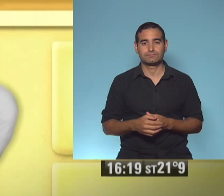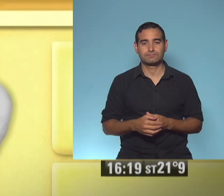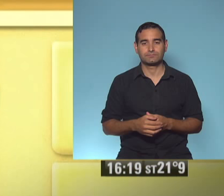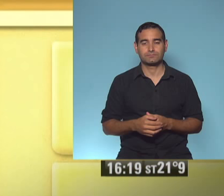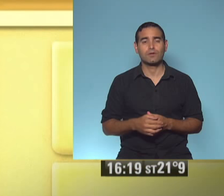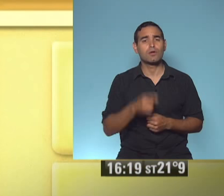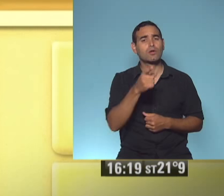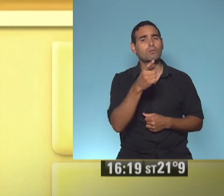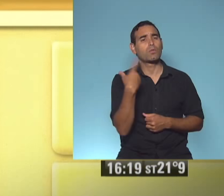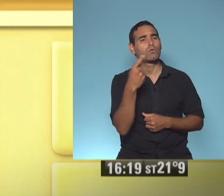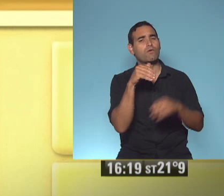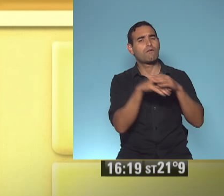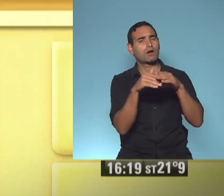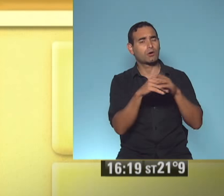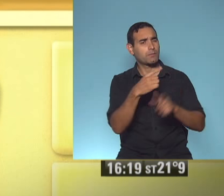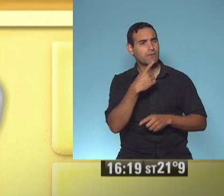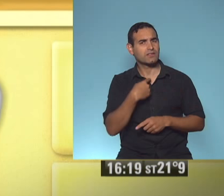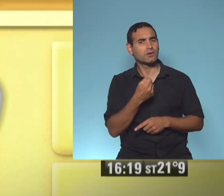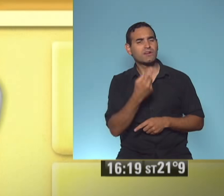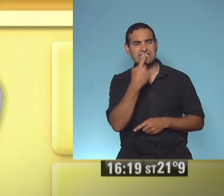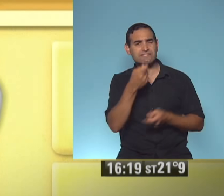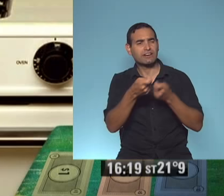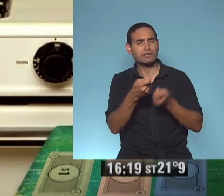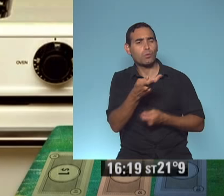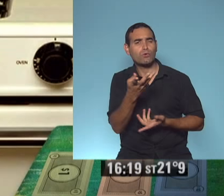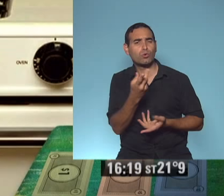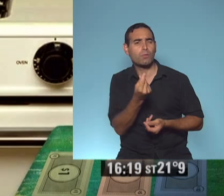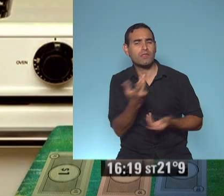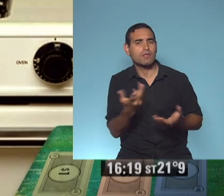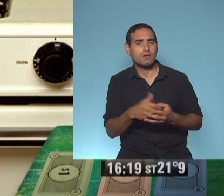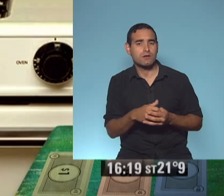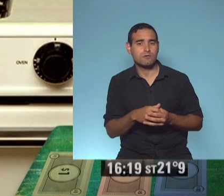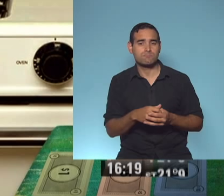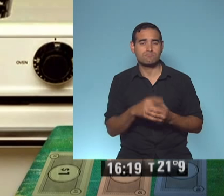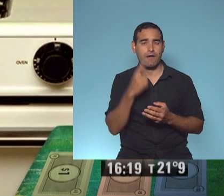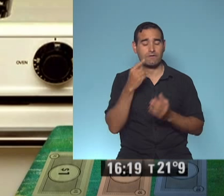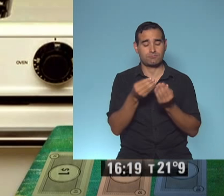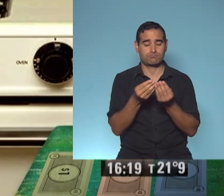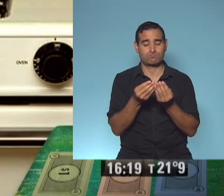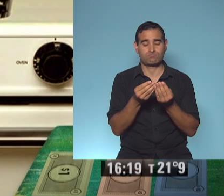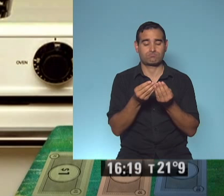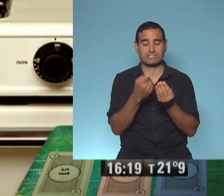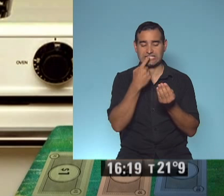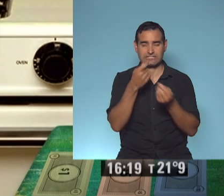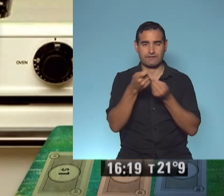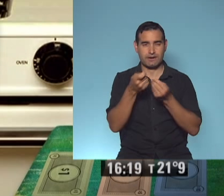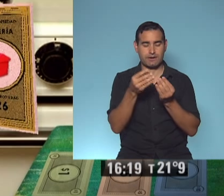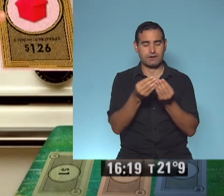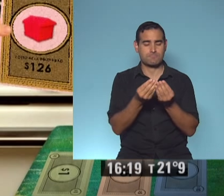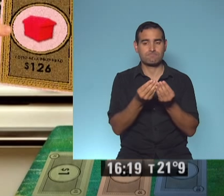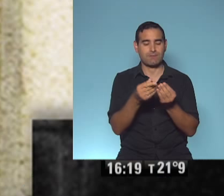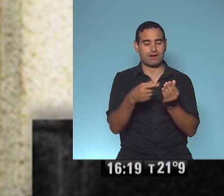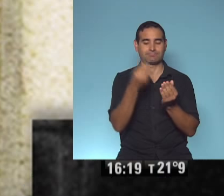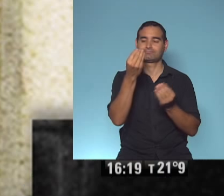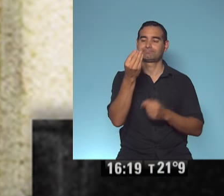Señora banquera, ¿me dice cuánto vale la ferretería? A ver... ferretería... acá